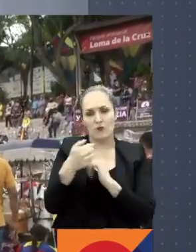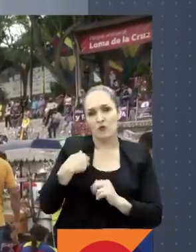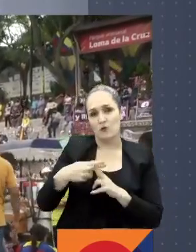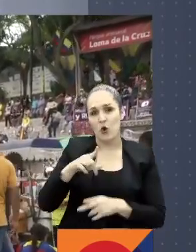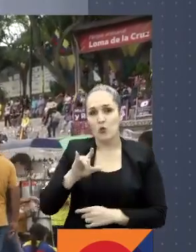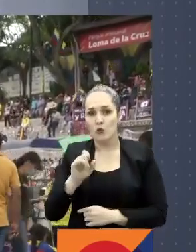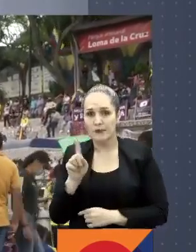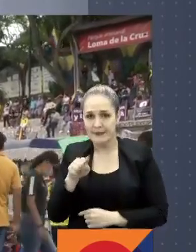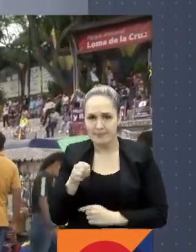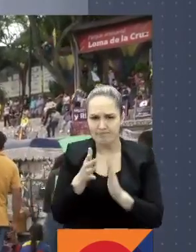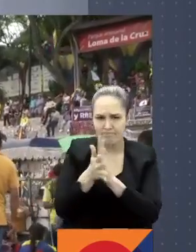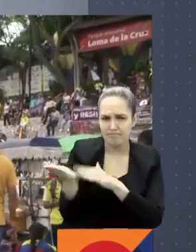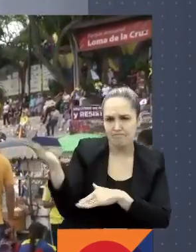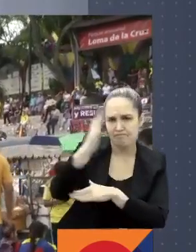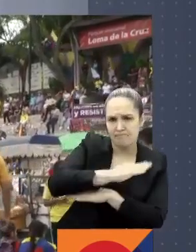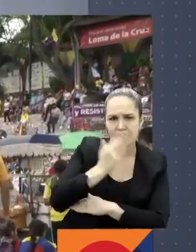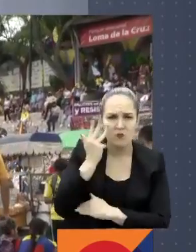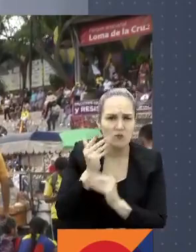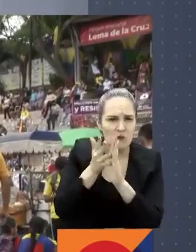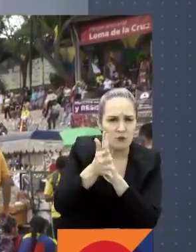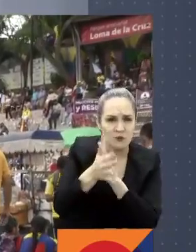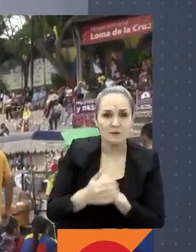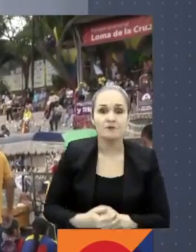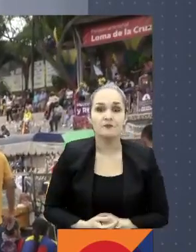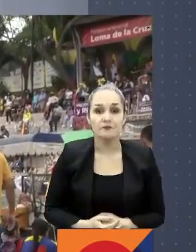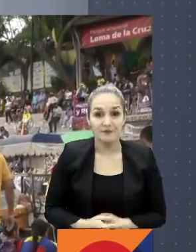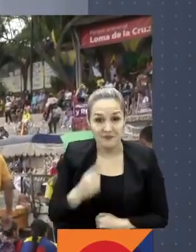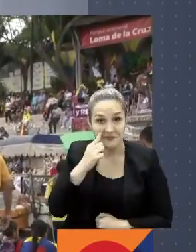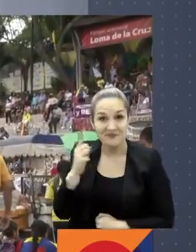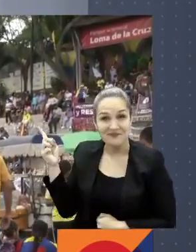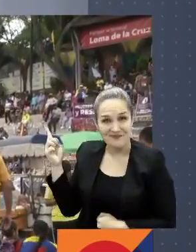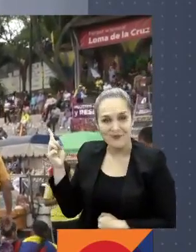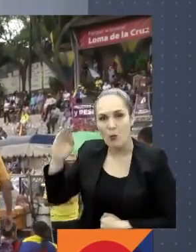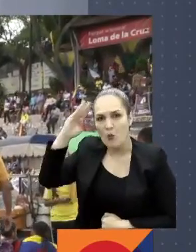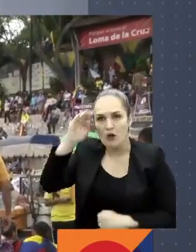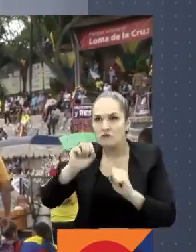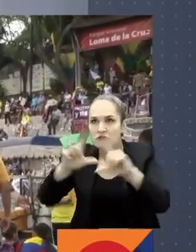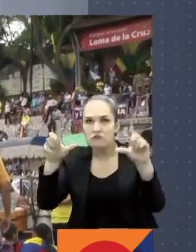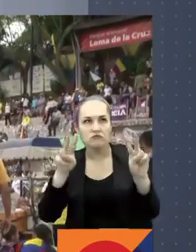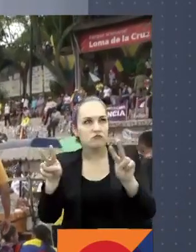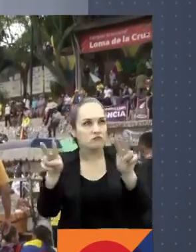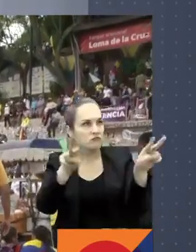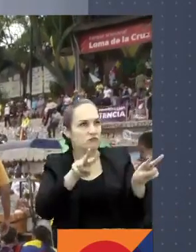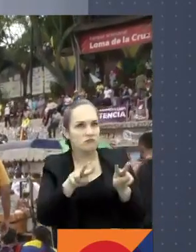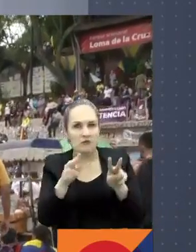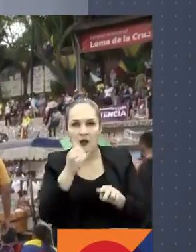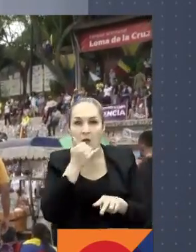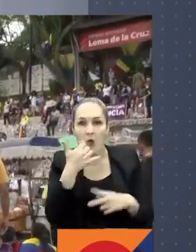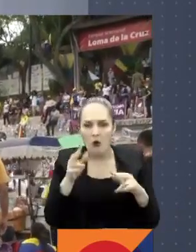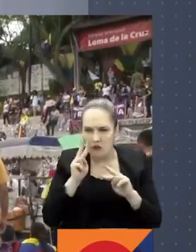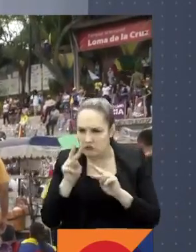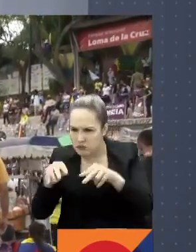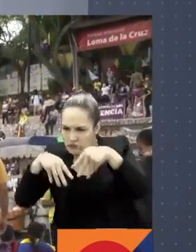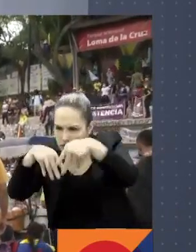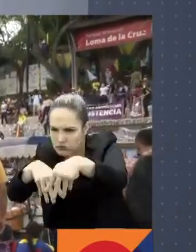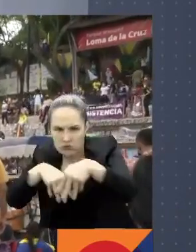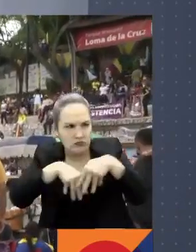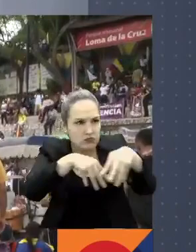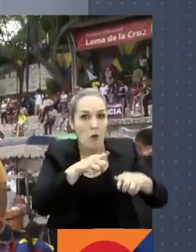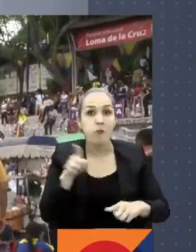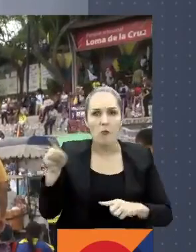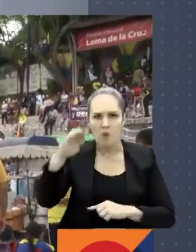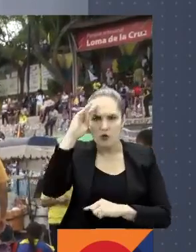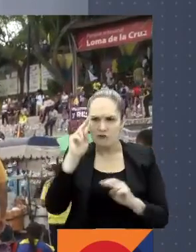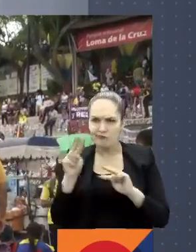conectados 24/7. Estamos viendo el seguimiento que le hacen las autoridades ahí desde este puesto de mando unificado a estas marchas que se realizan hoy